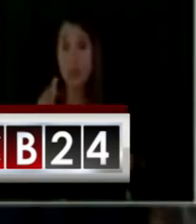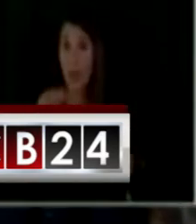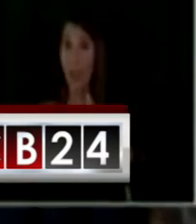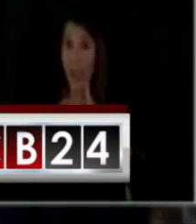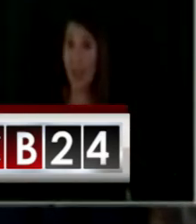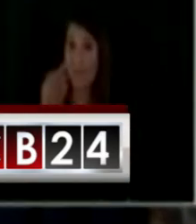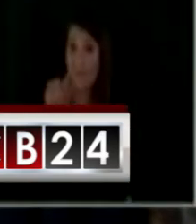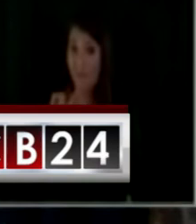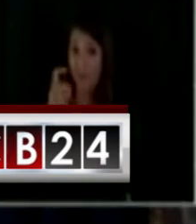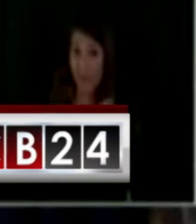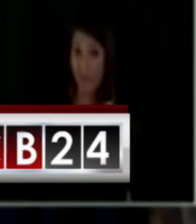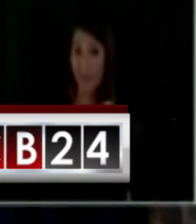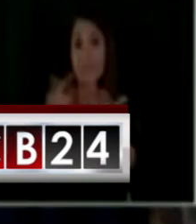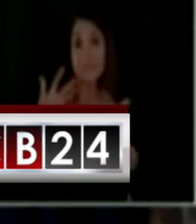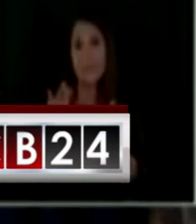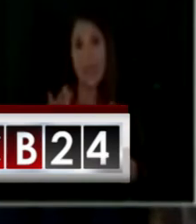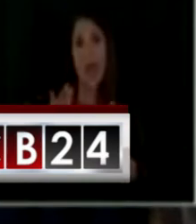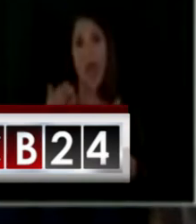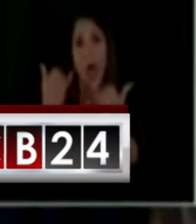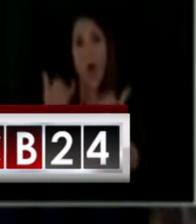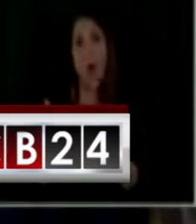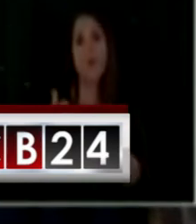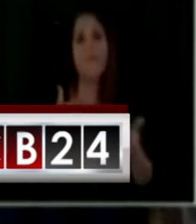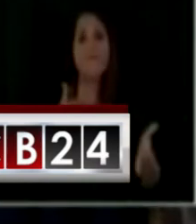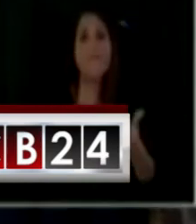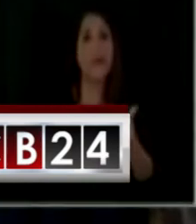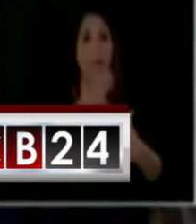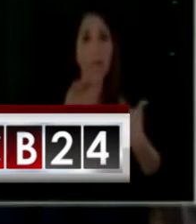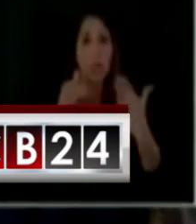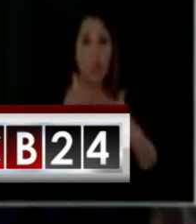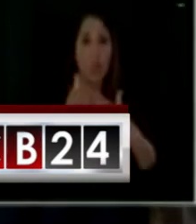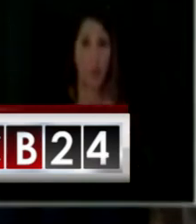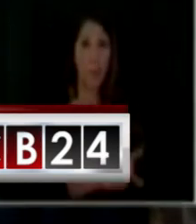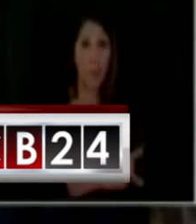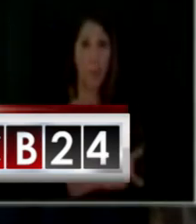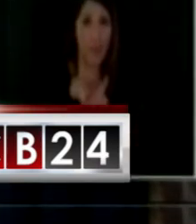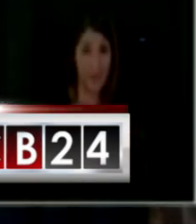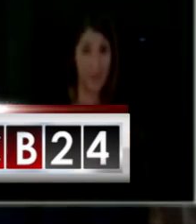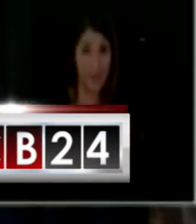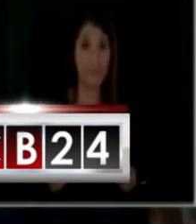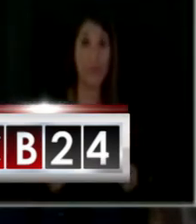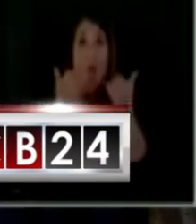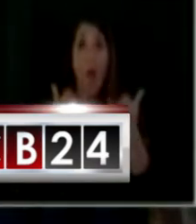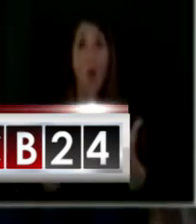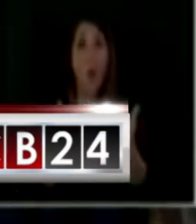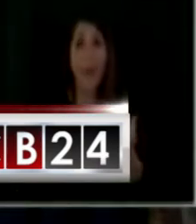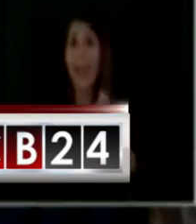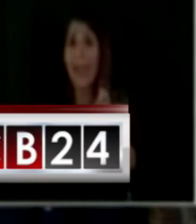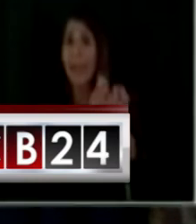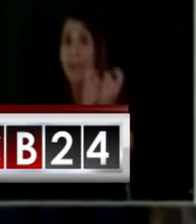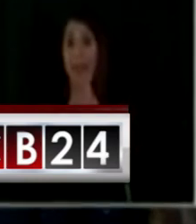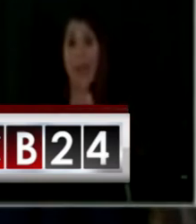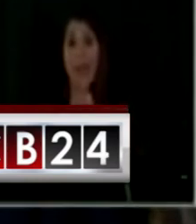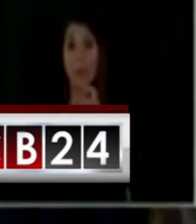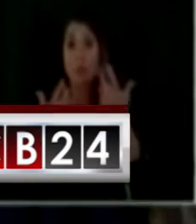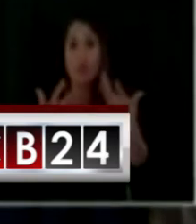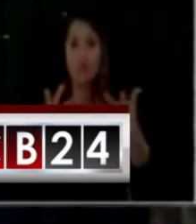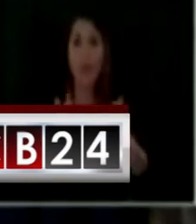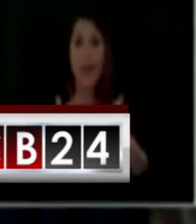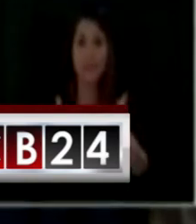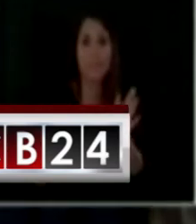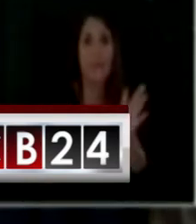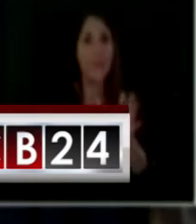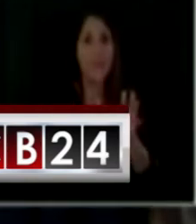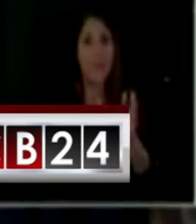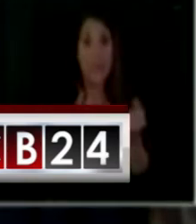la factura a todo el país. O sea, la reforma la estamos pagando sin haberla hecho, sin recibir beneficios